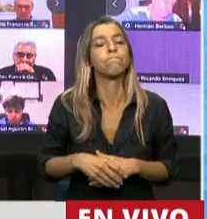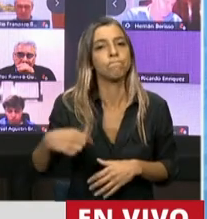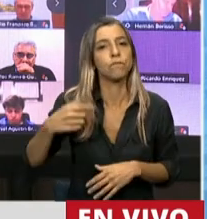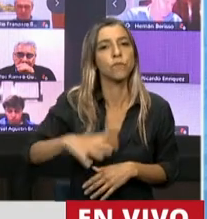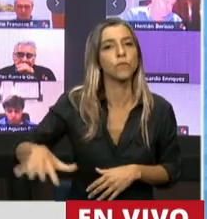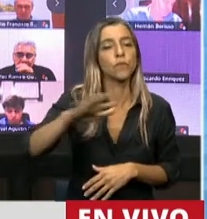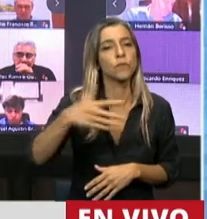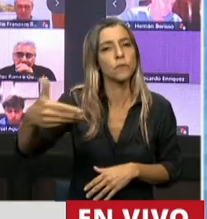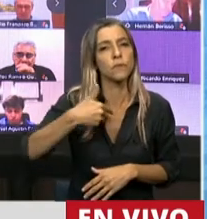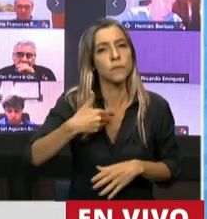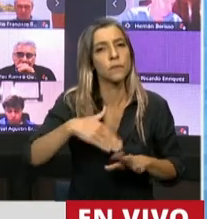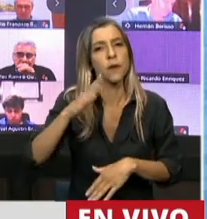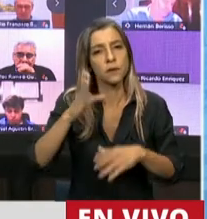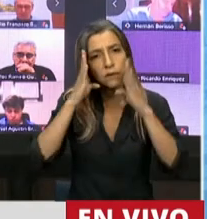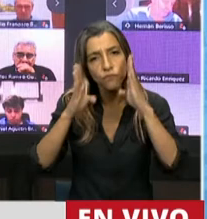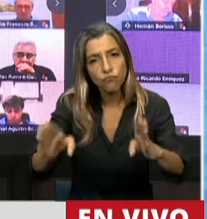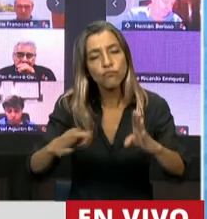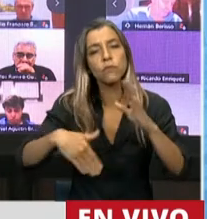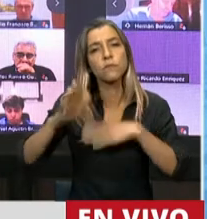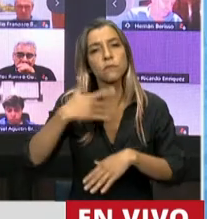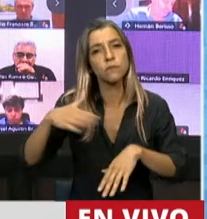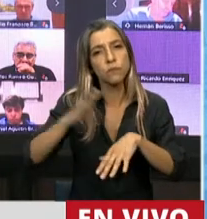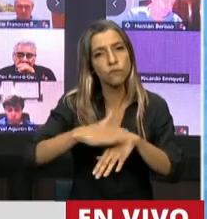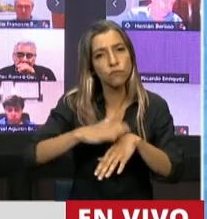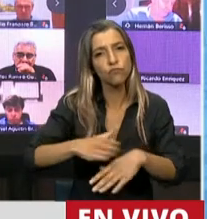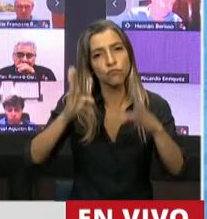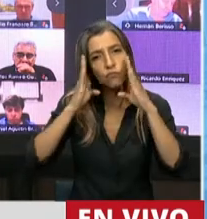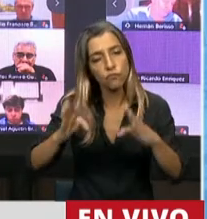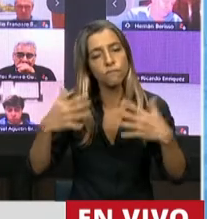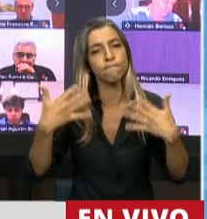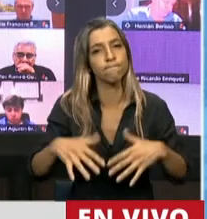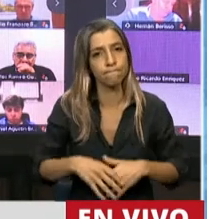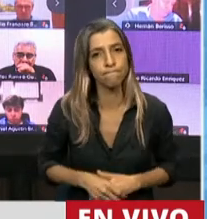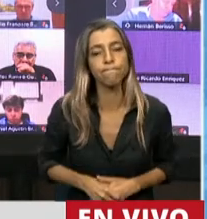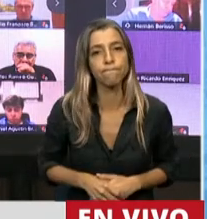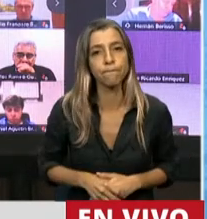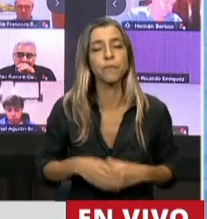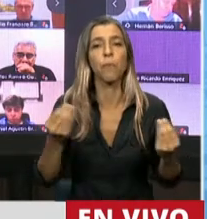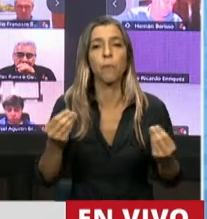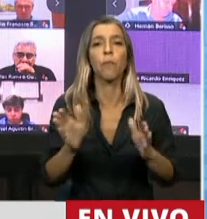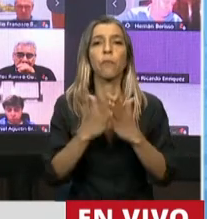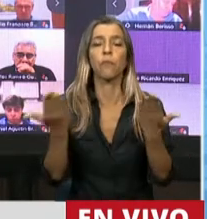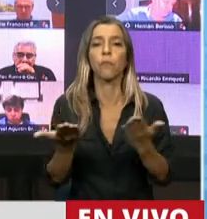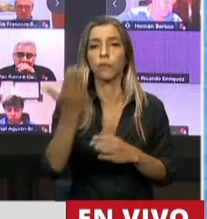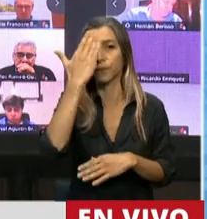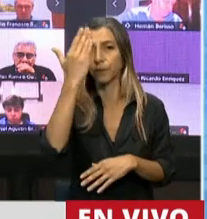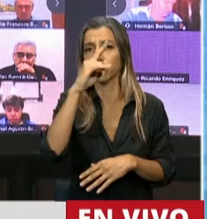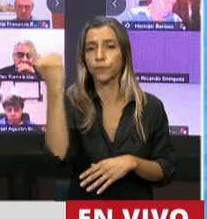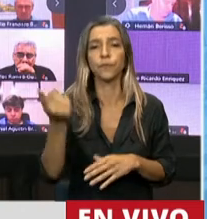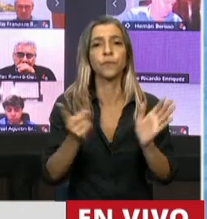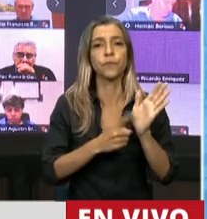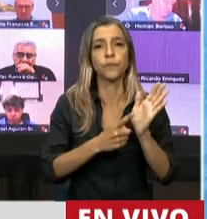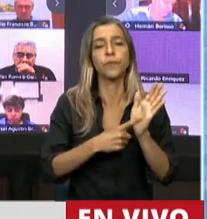compromiso, mayor enfoque. Y no es alternativo, porque la Constitución Nacional en su artículo 75, inciso